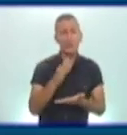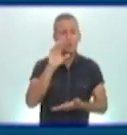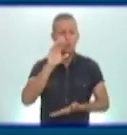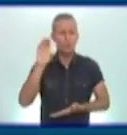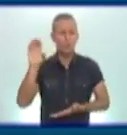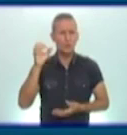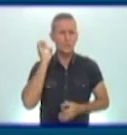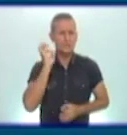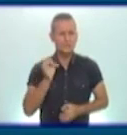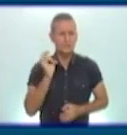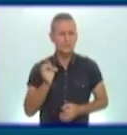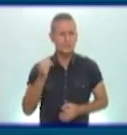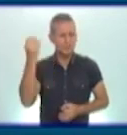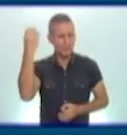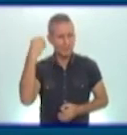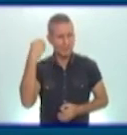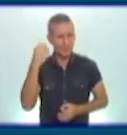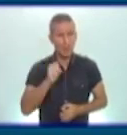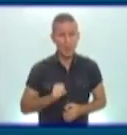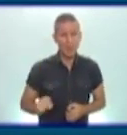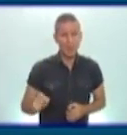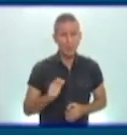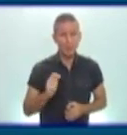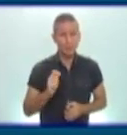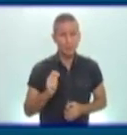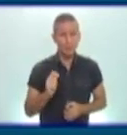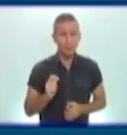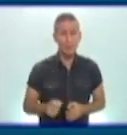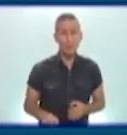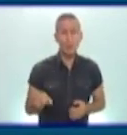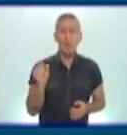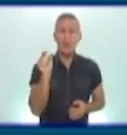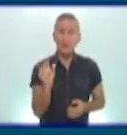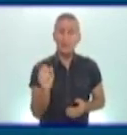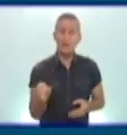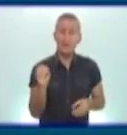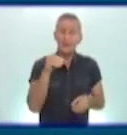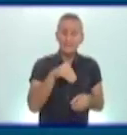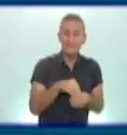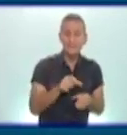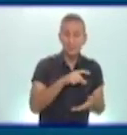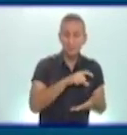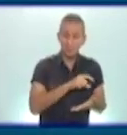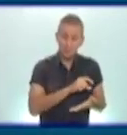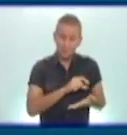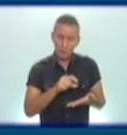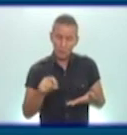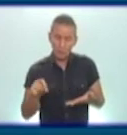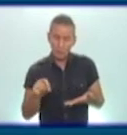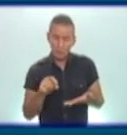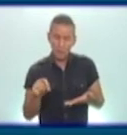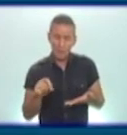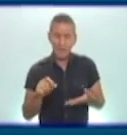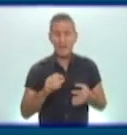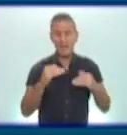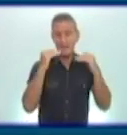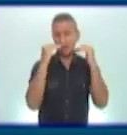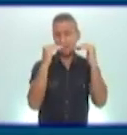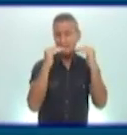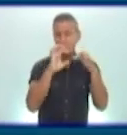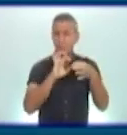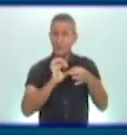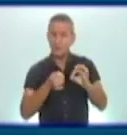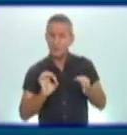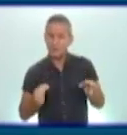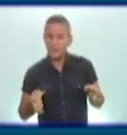Siempre saber que el sustantivo es la palabra dentro de la oración que nombra. Es la categoría gramatical que se utiliza